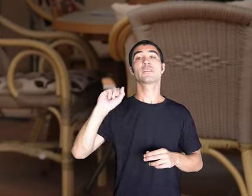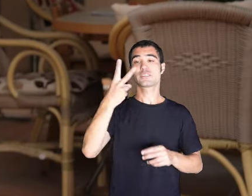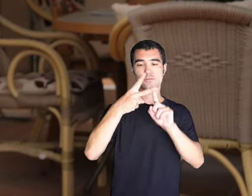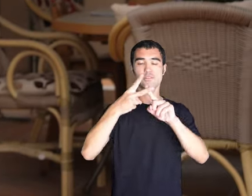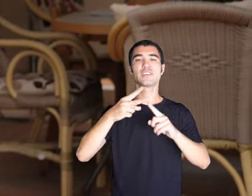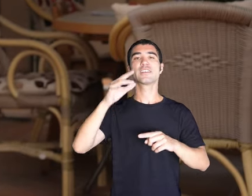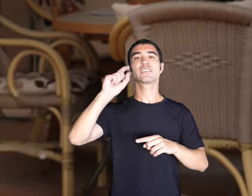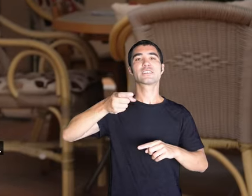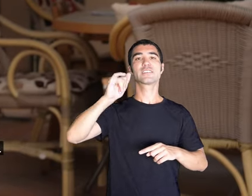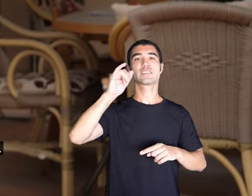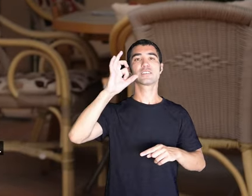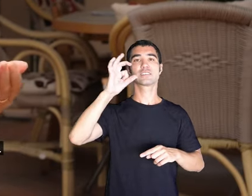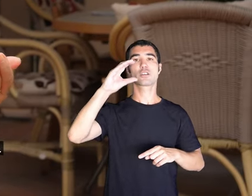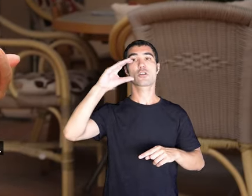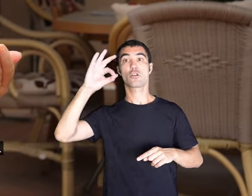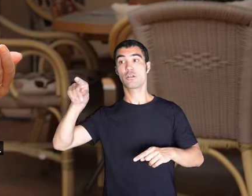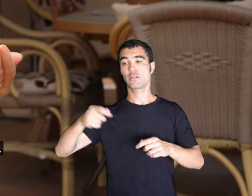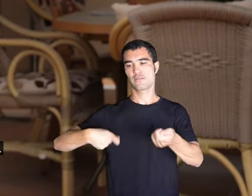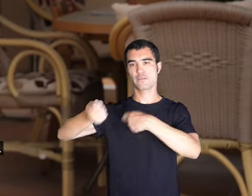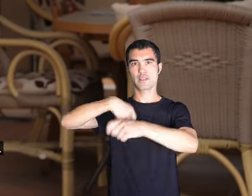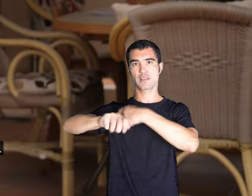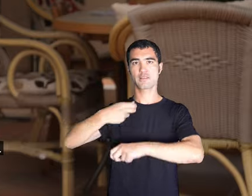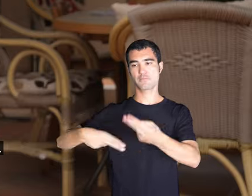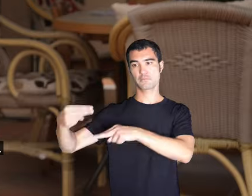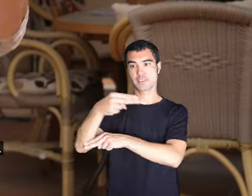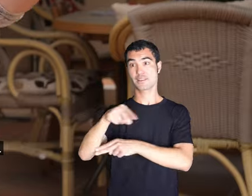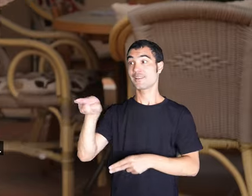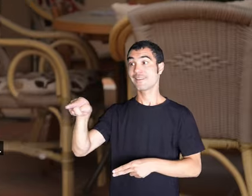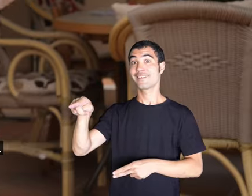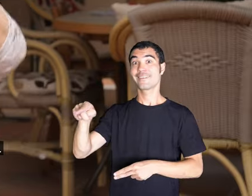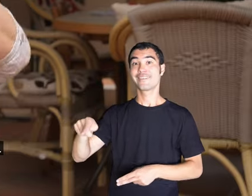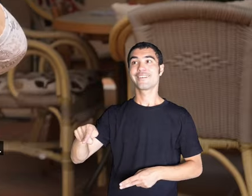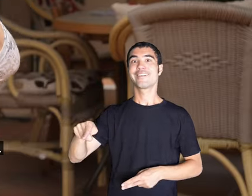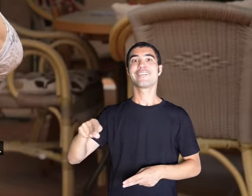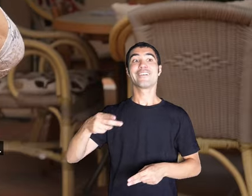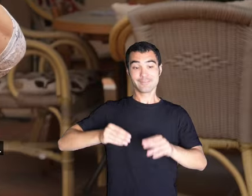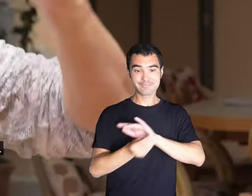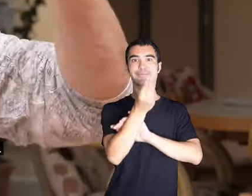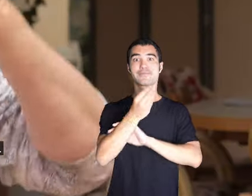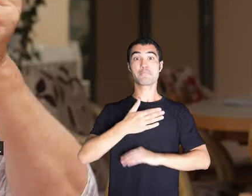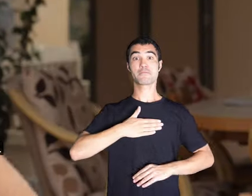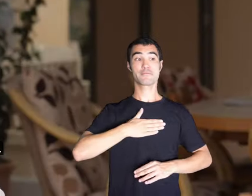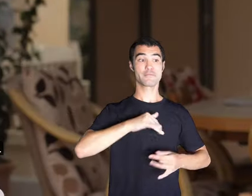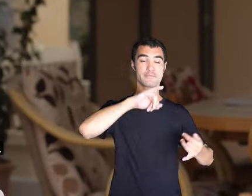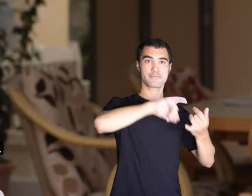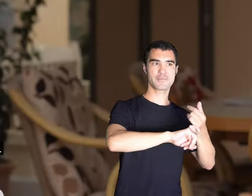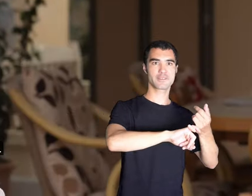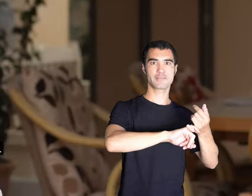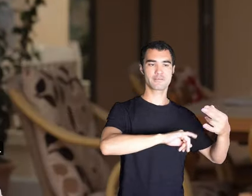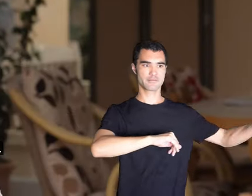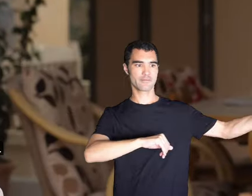pescado, que nació y él lo supo cuando volvió en el